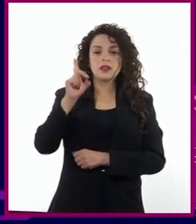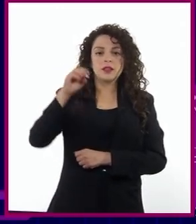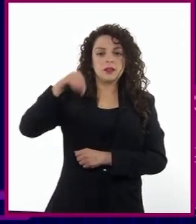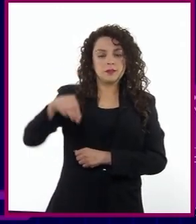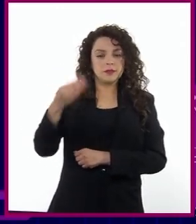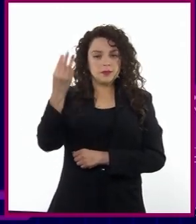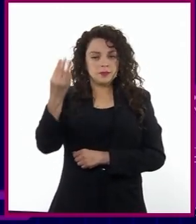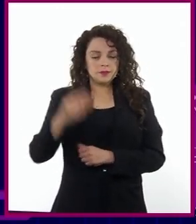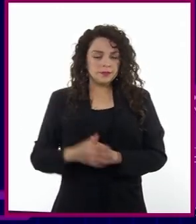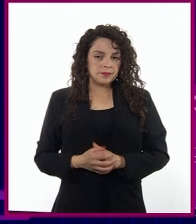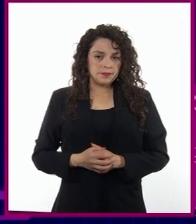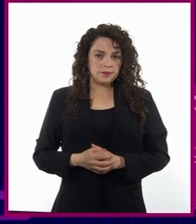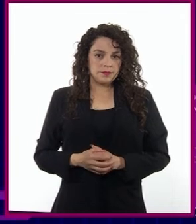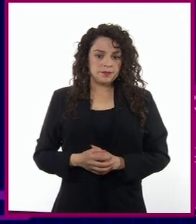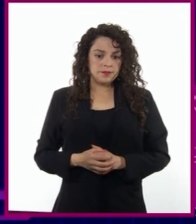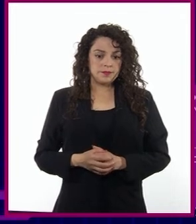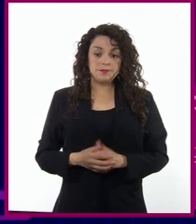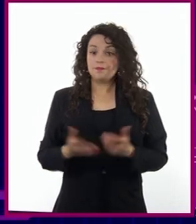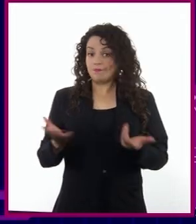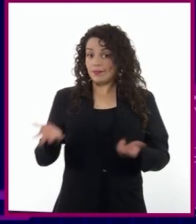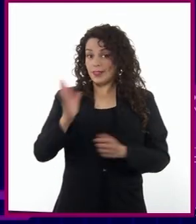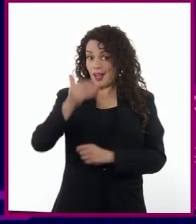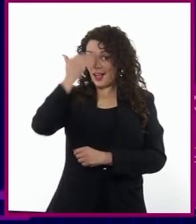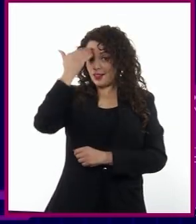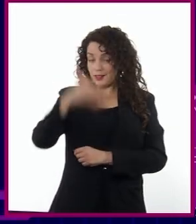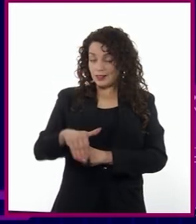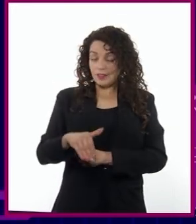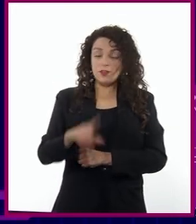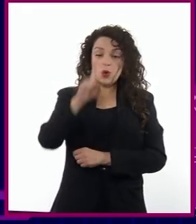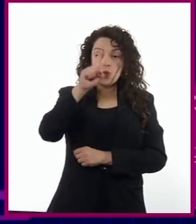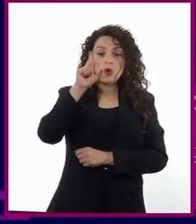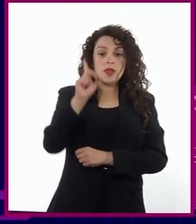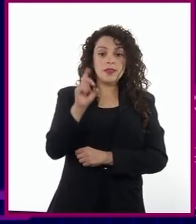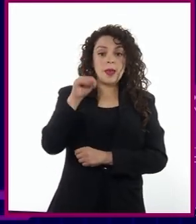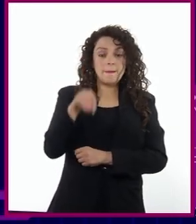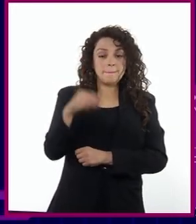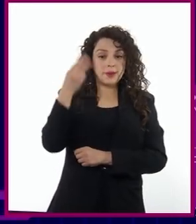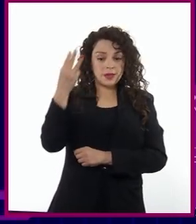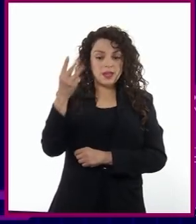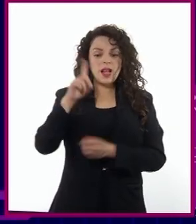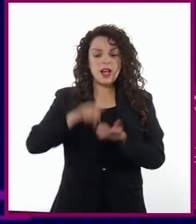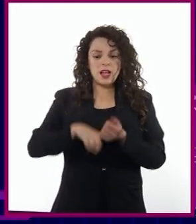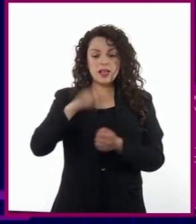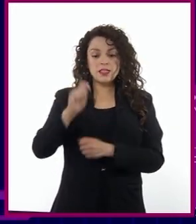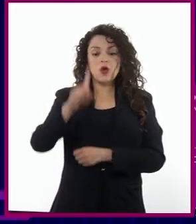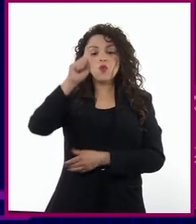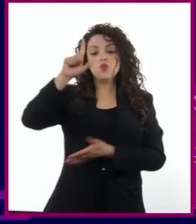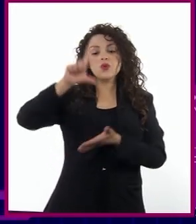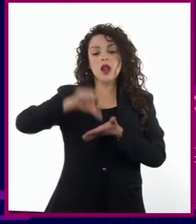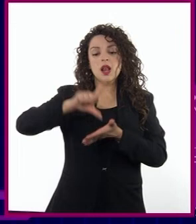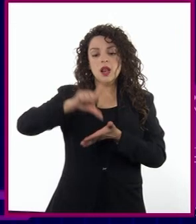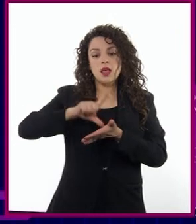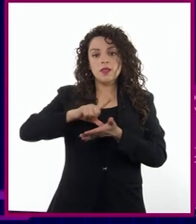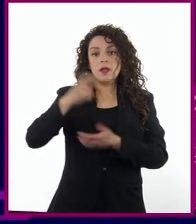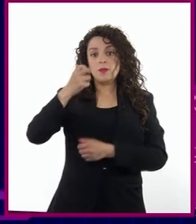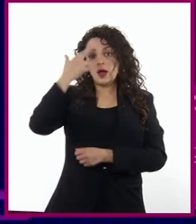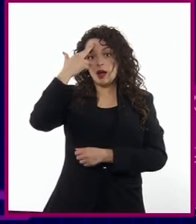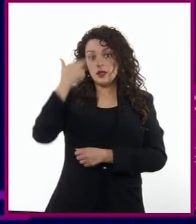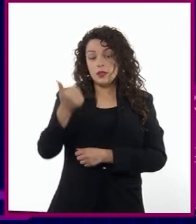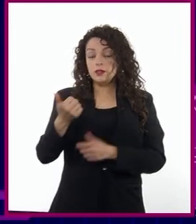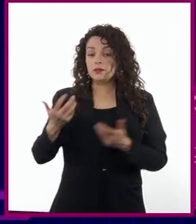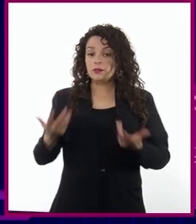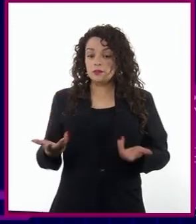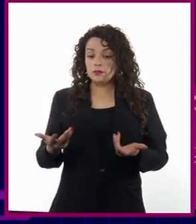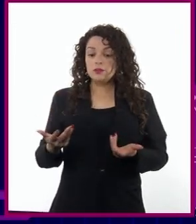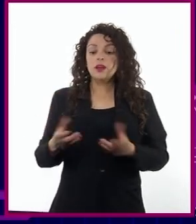1.00016 decímetros cúbicos. Y sabemos que un decímetro cúbico es equivalente a 1 litro. Por lo tanto, la